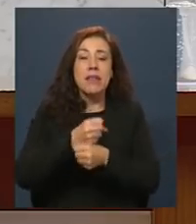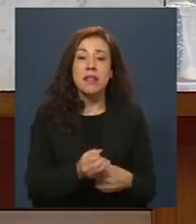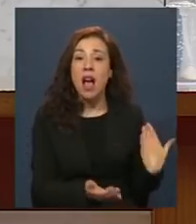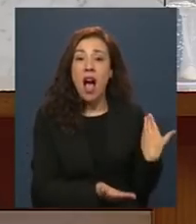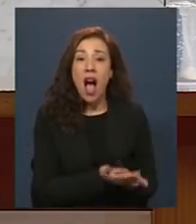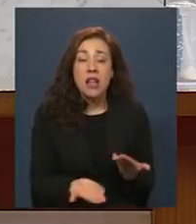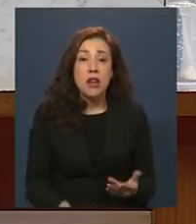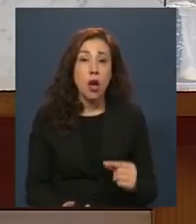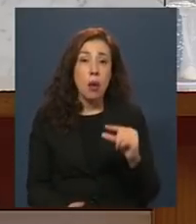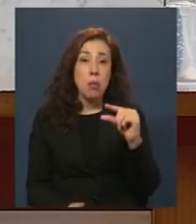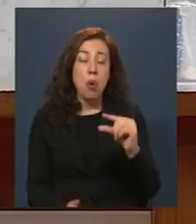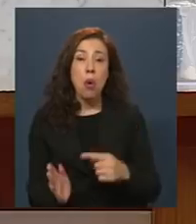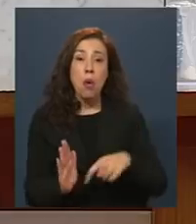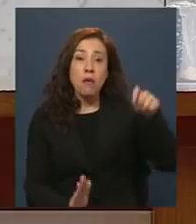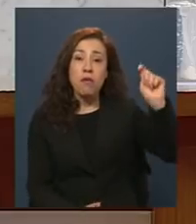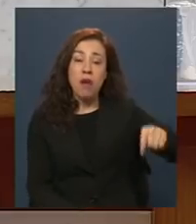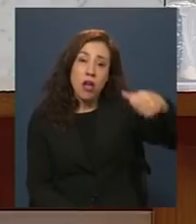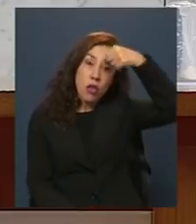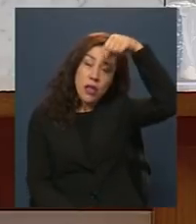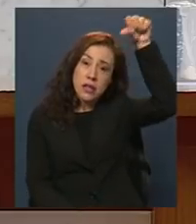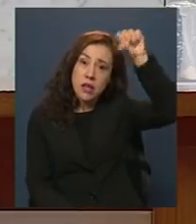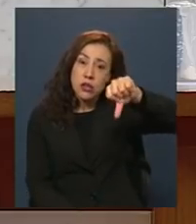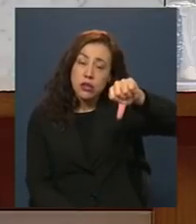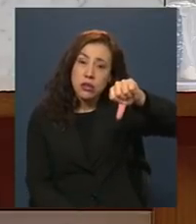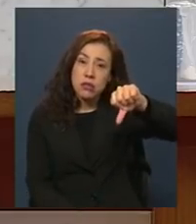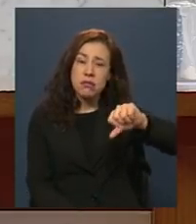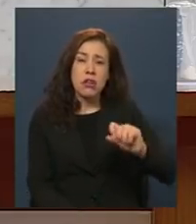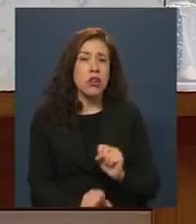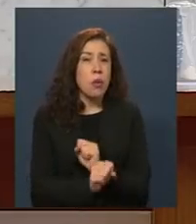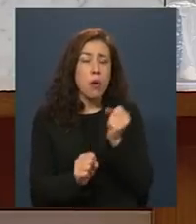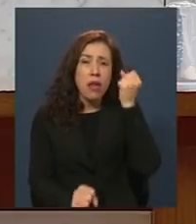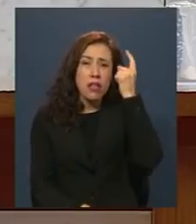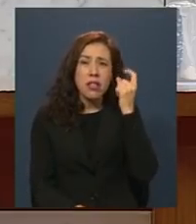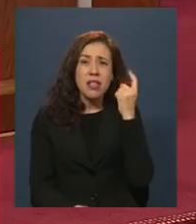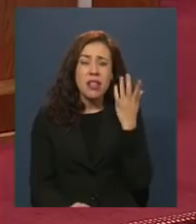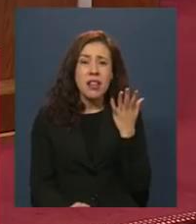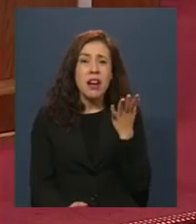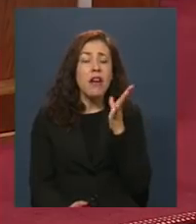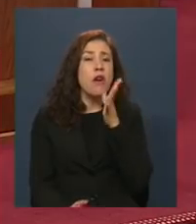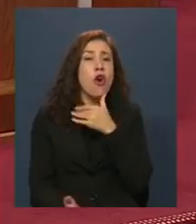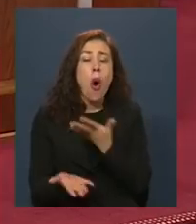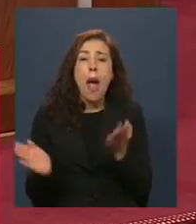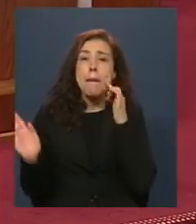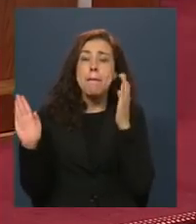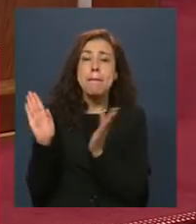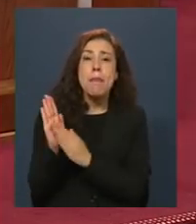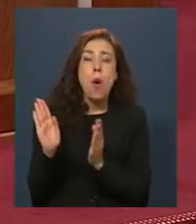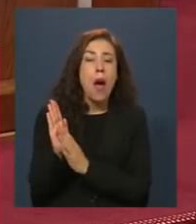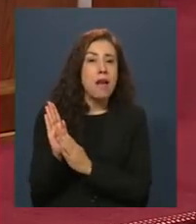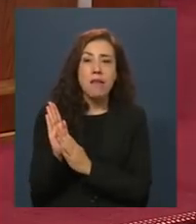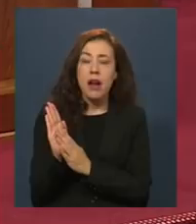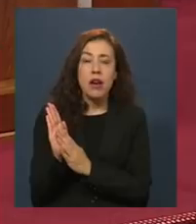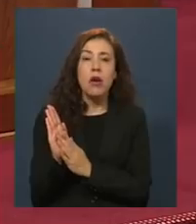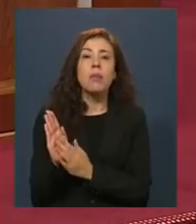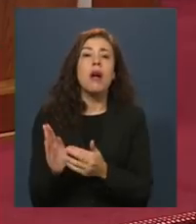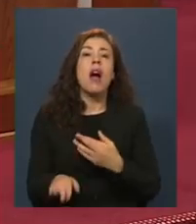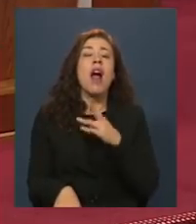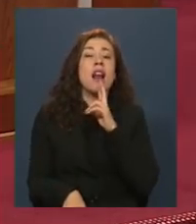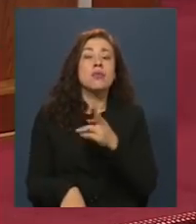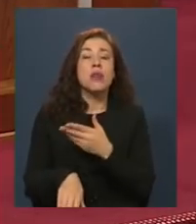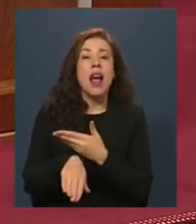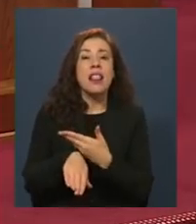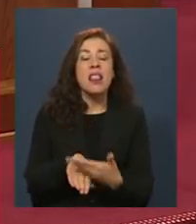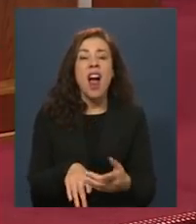ahora poquísimas sentencias condenatorias no se explican por la ausencia de evidencias, sino por una respuesta tardía